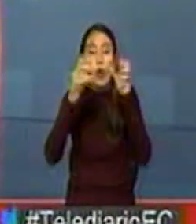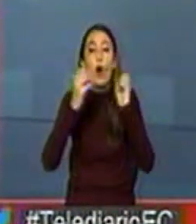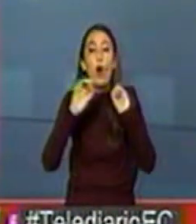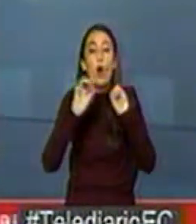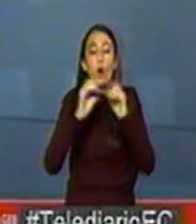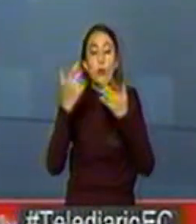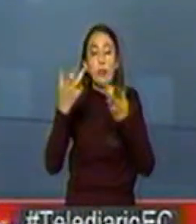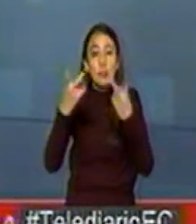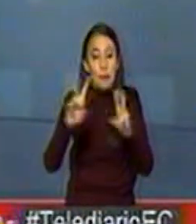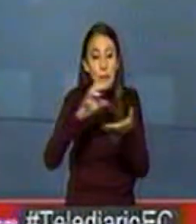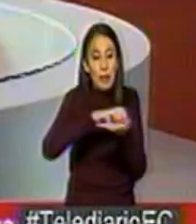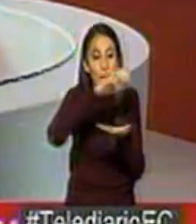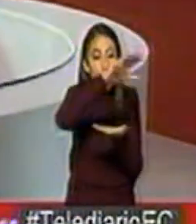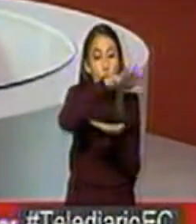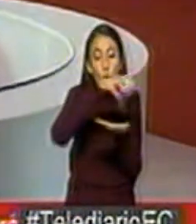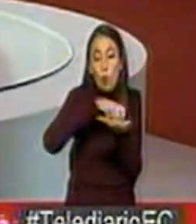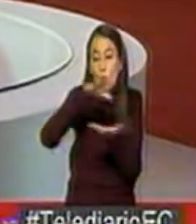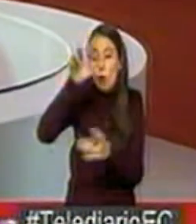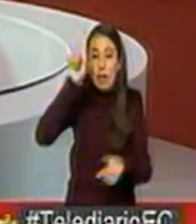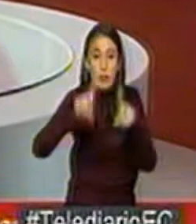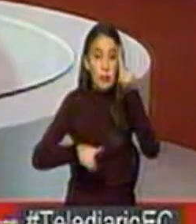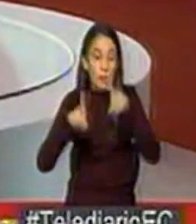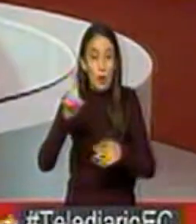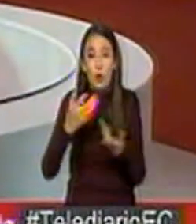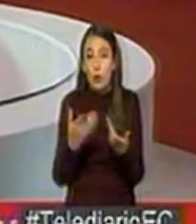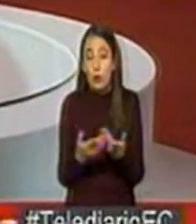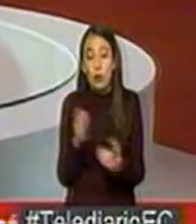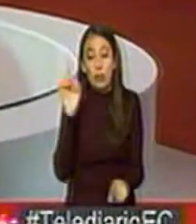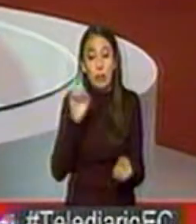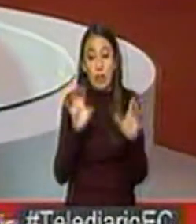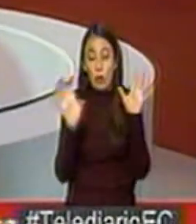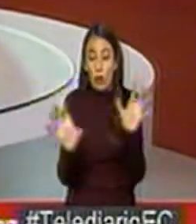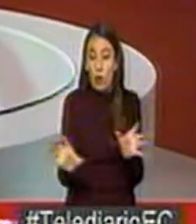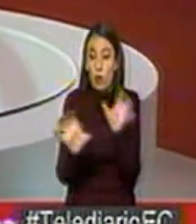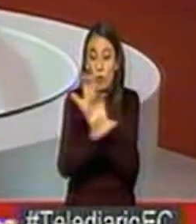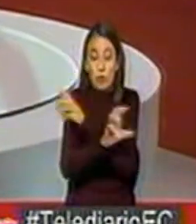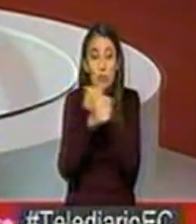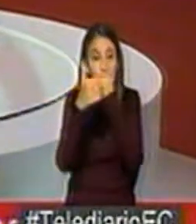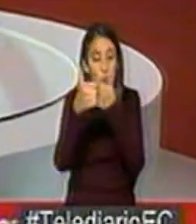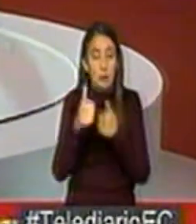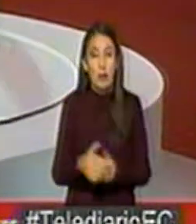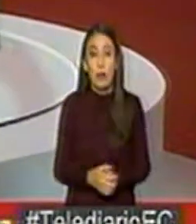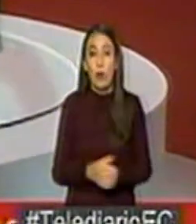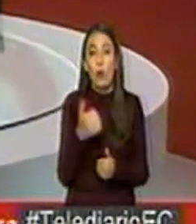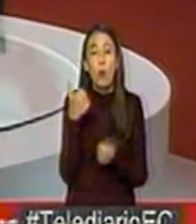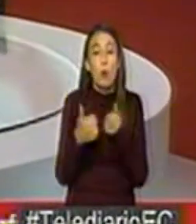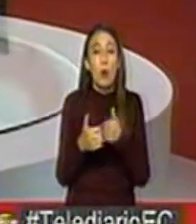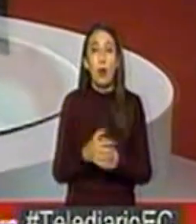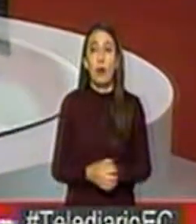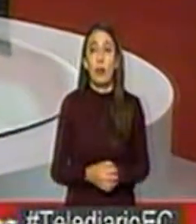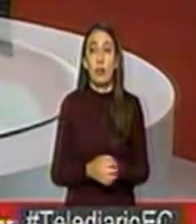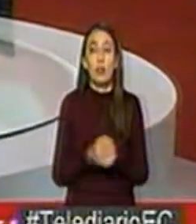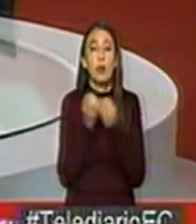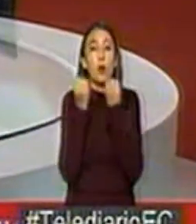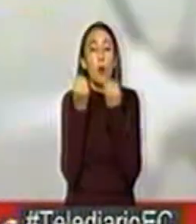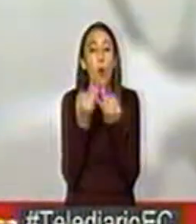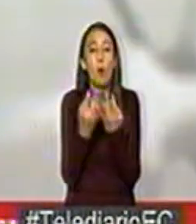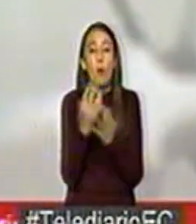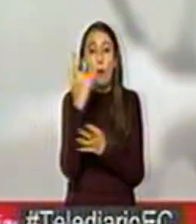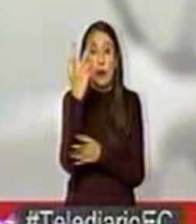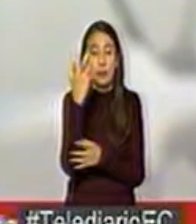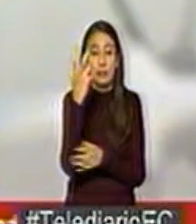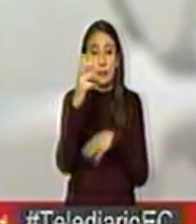de órganos y también a trasplantes que han llegado a hacerse efectivos? Nosotros desde hace 13